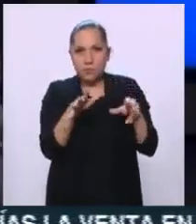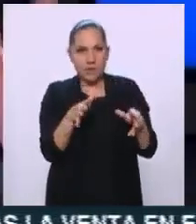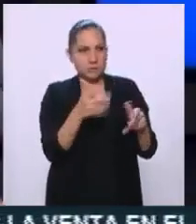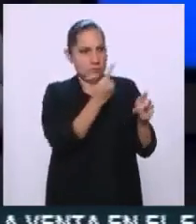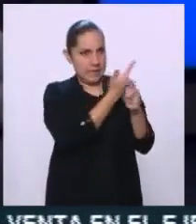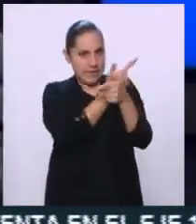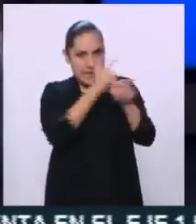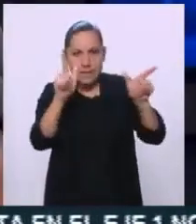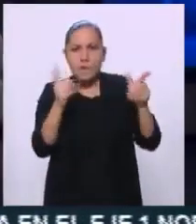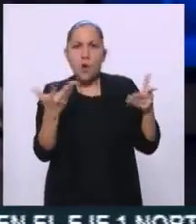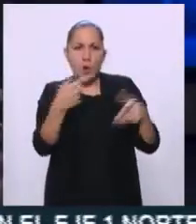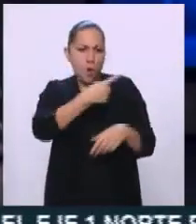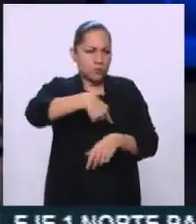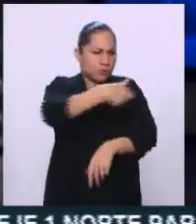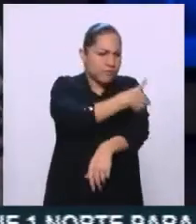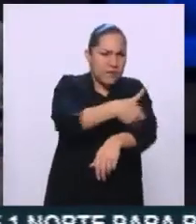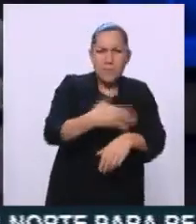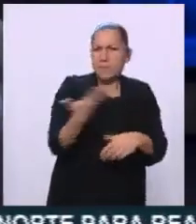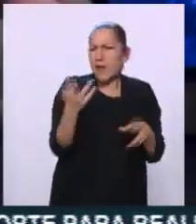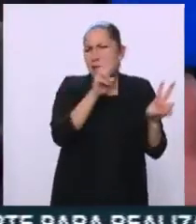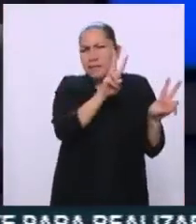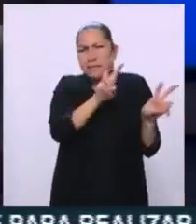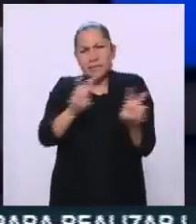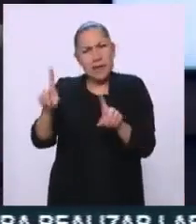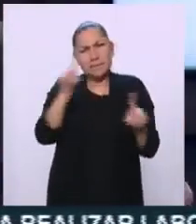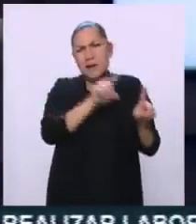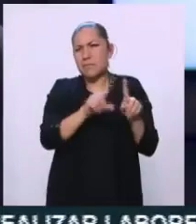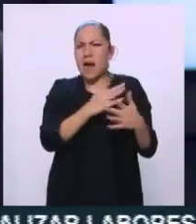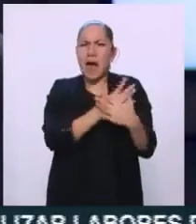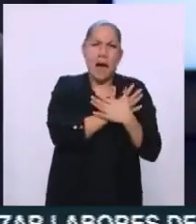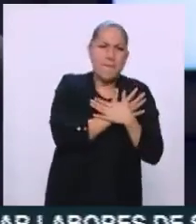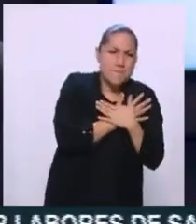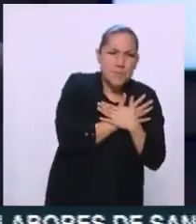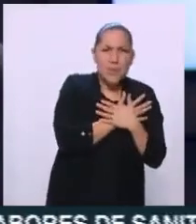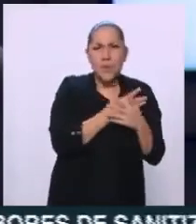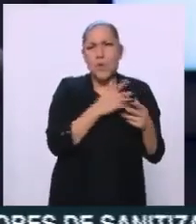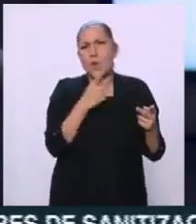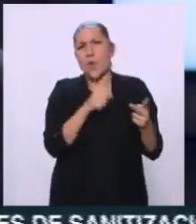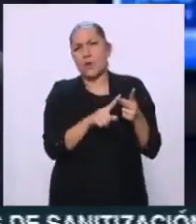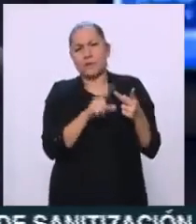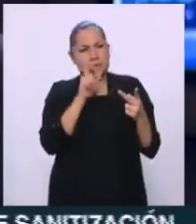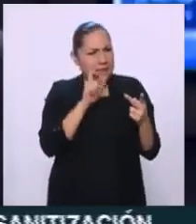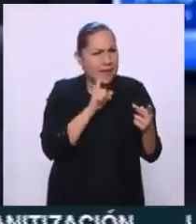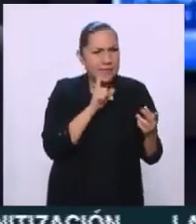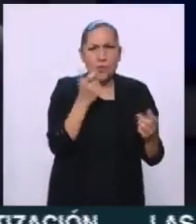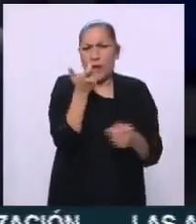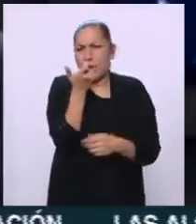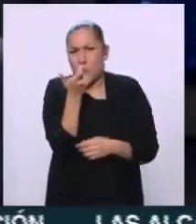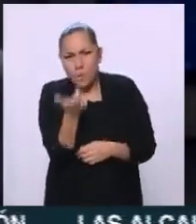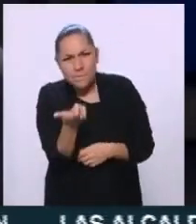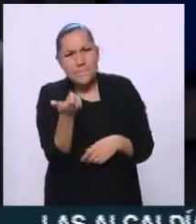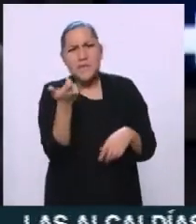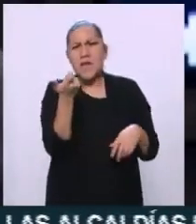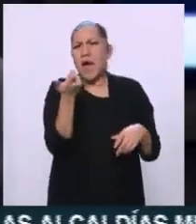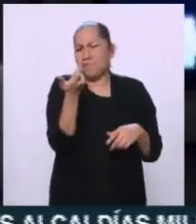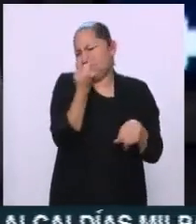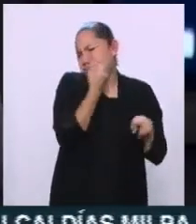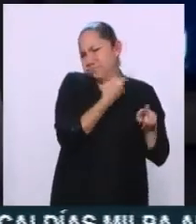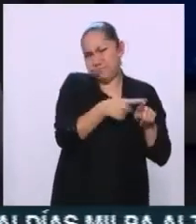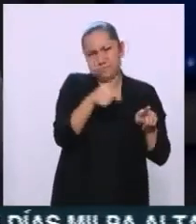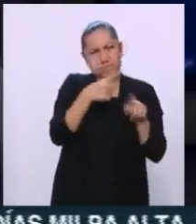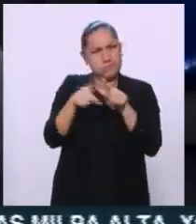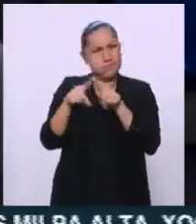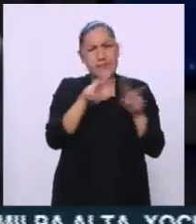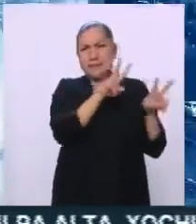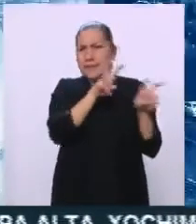el amor, el sexo, la economía, bueno, hasta el consumo de ir al restaurante o no, todo eso ha ido